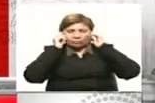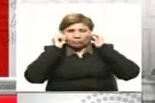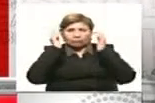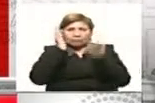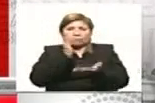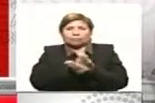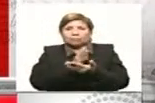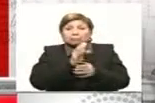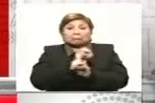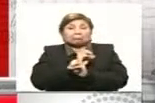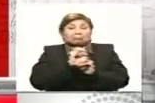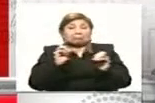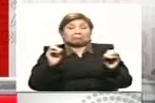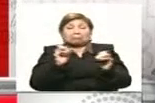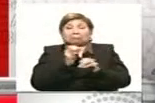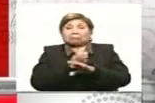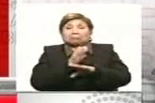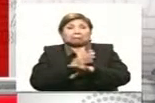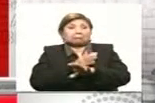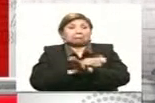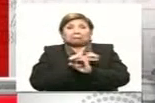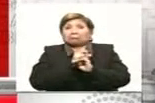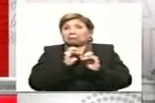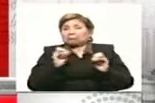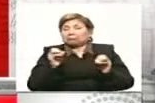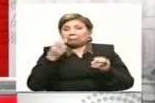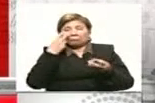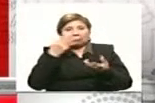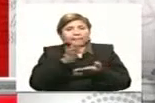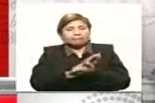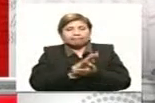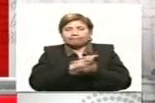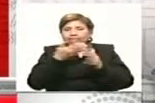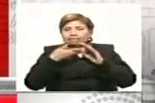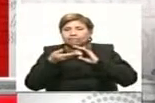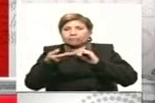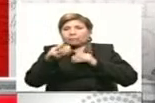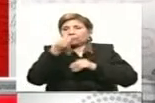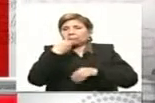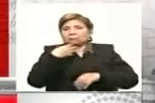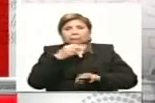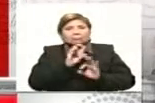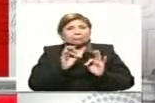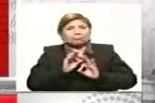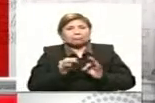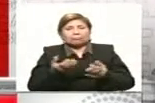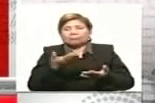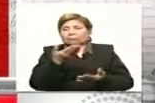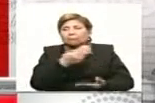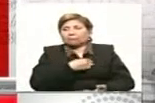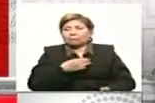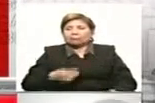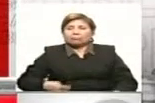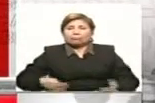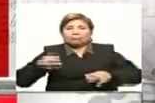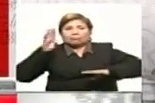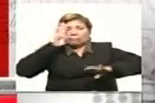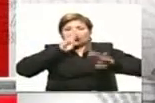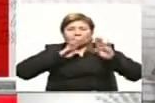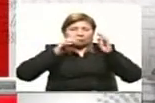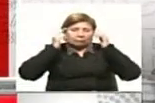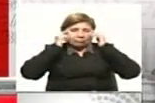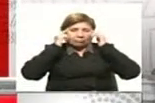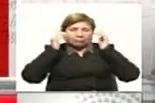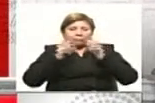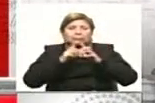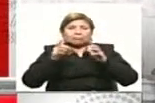paralización, que no hay nada, no hay ningún avance. He cursado el documento y hasta la fecha no me contestan, señor ministro. Mi preocupación es grande.